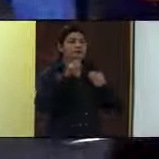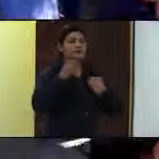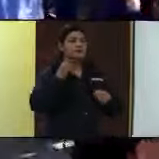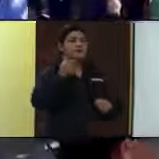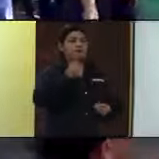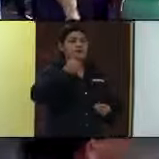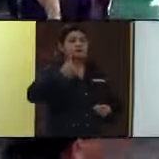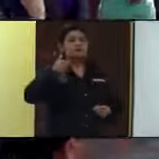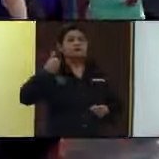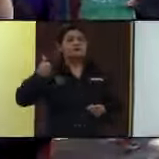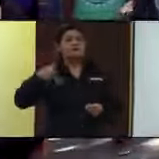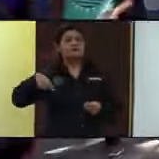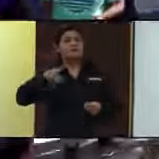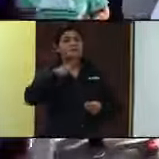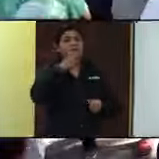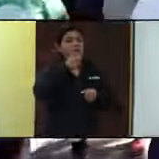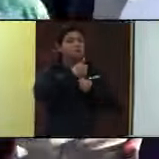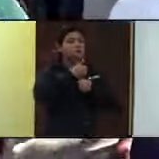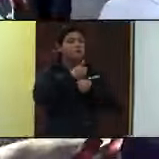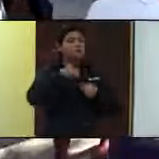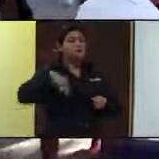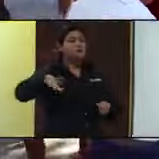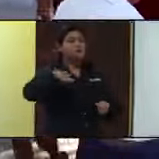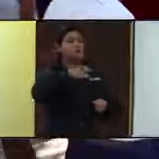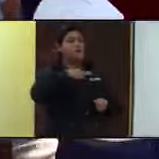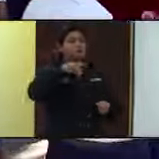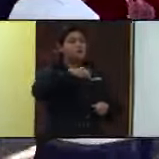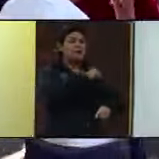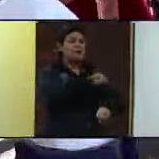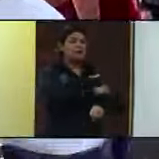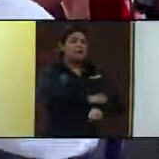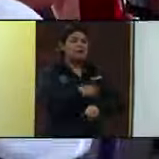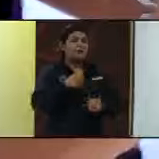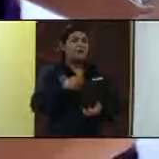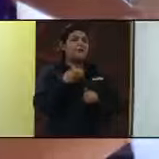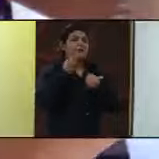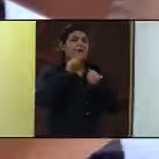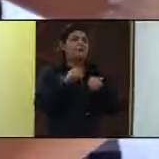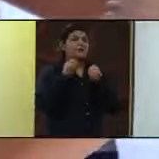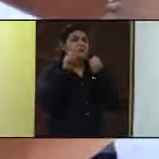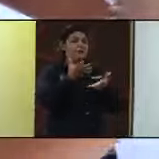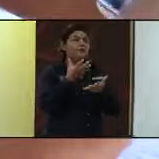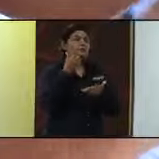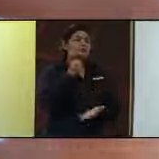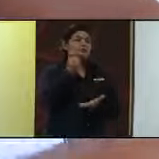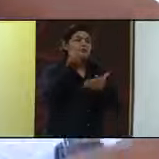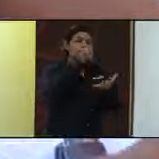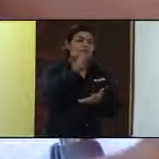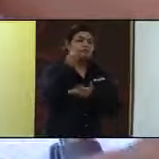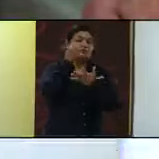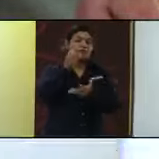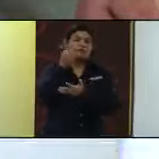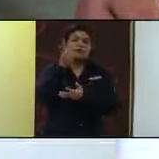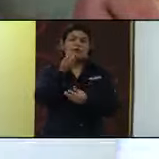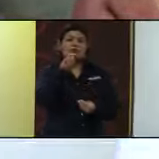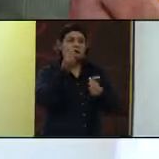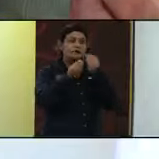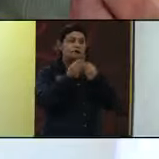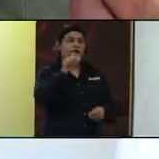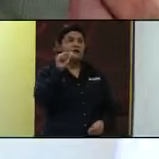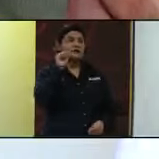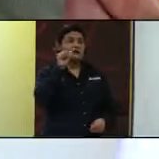nuestros abuelitos de toda la urbe, de toda Altamira, entregando paquetes alimenticios con 16 productos